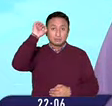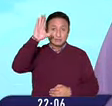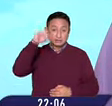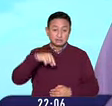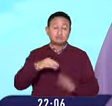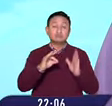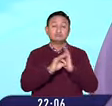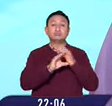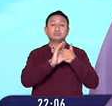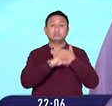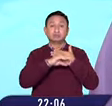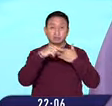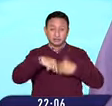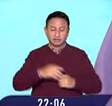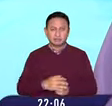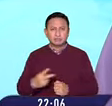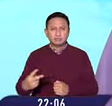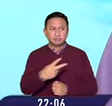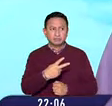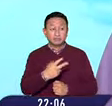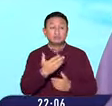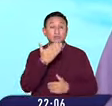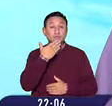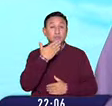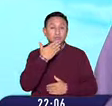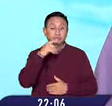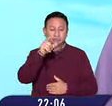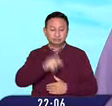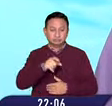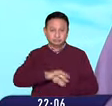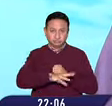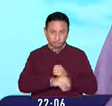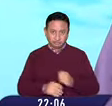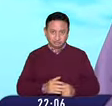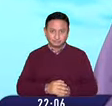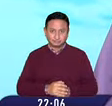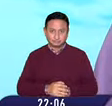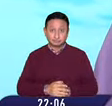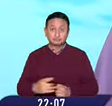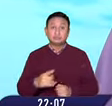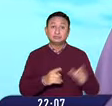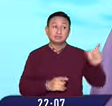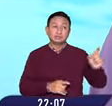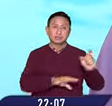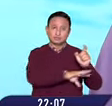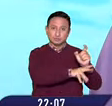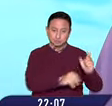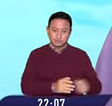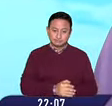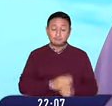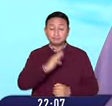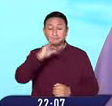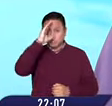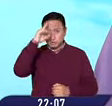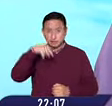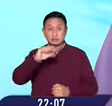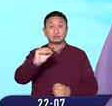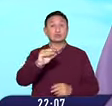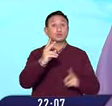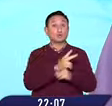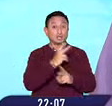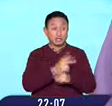través de las redes sociales evidencian el modus operandi de los delincuentes para robar a sus víctimas. La Policía Nacional alerta